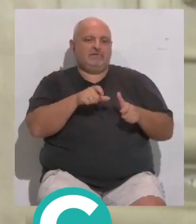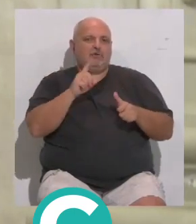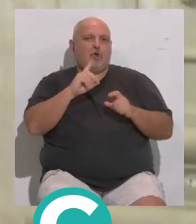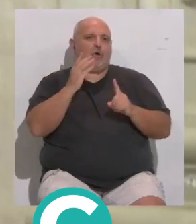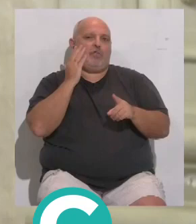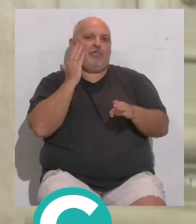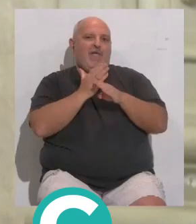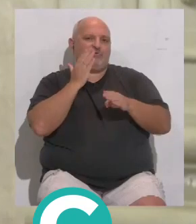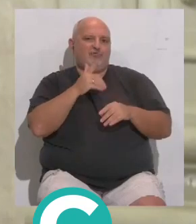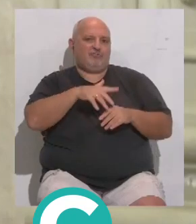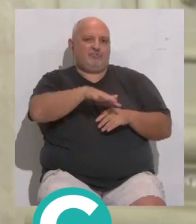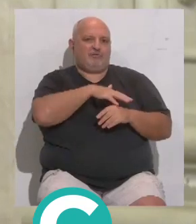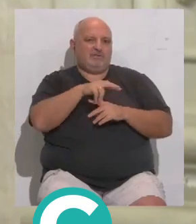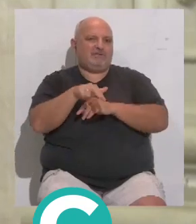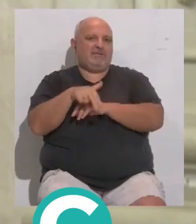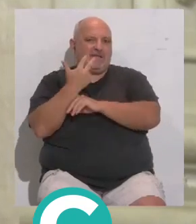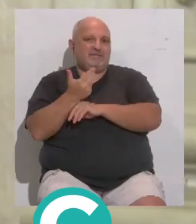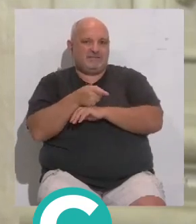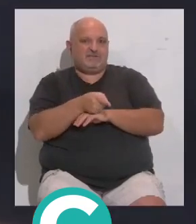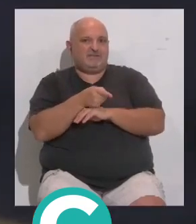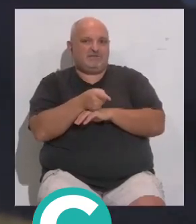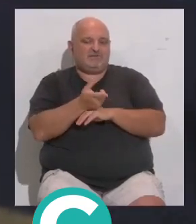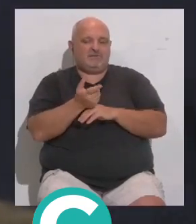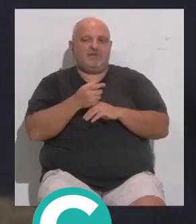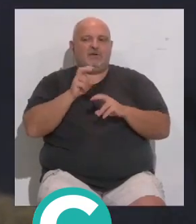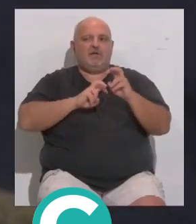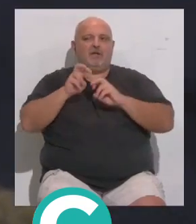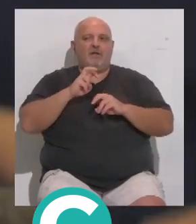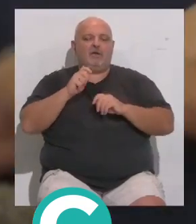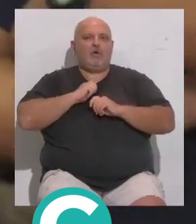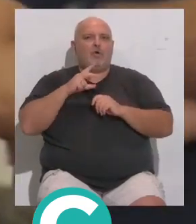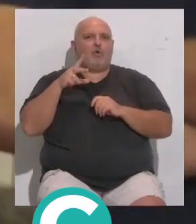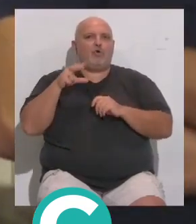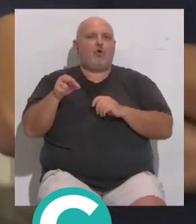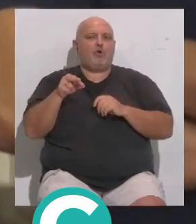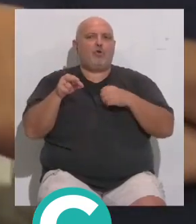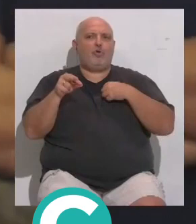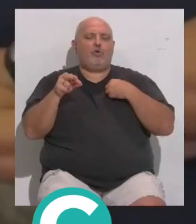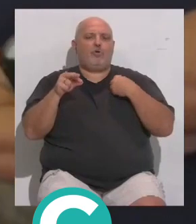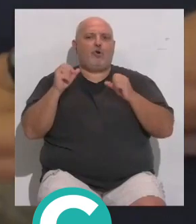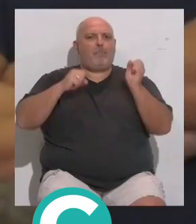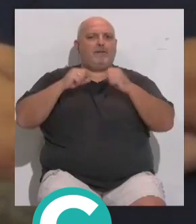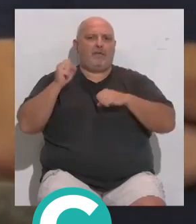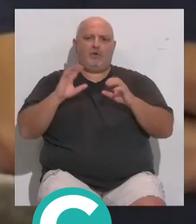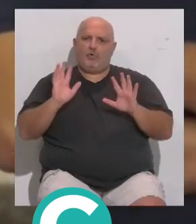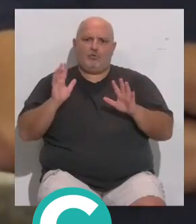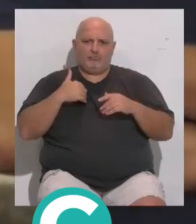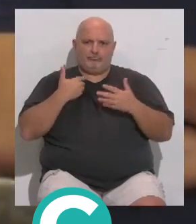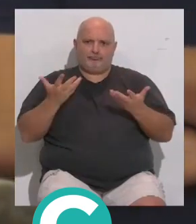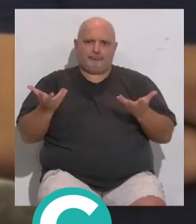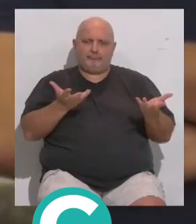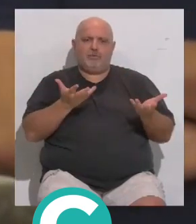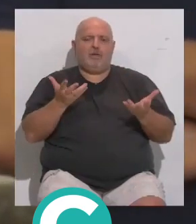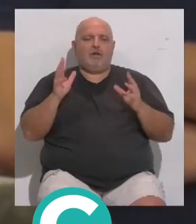perjudique al sector, como viene a venir que va a pasar. Lo que buscamos no es que nos neguemos a una competencia en sí, porque entendemos